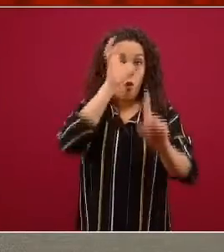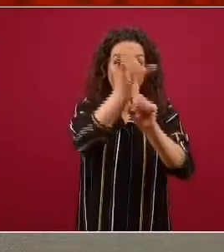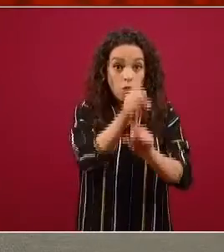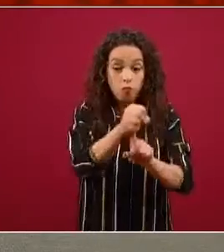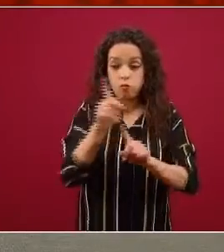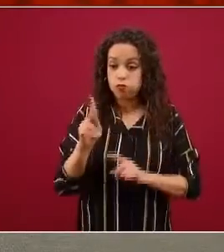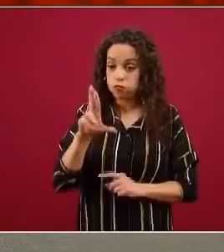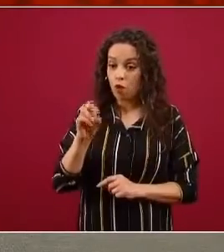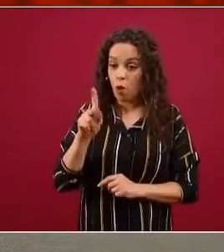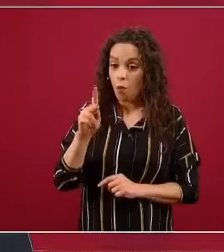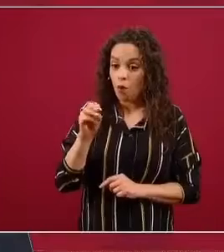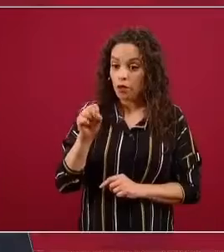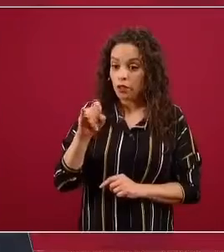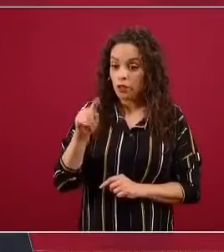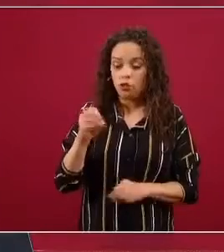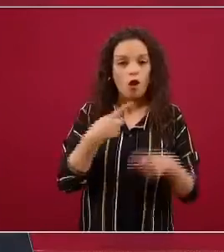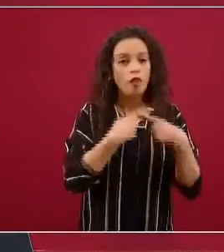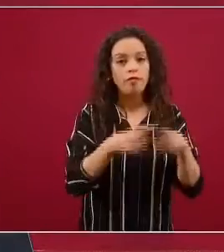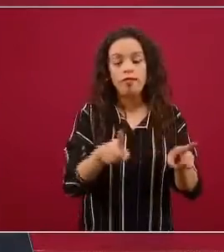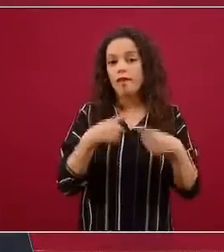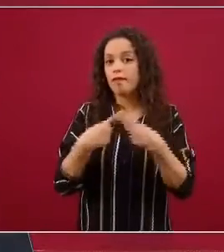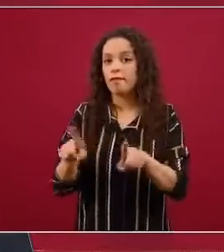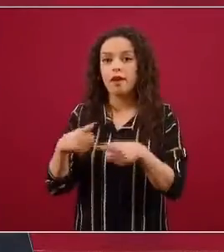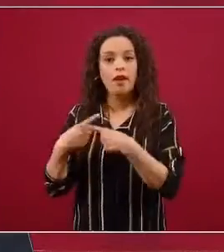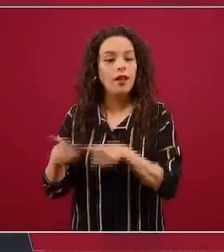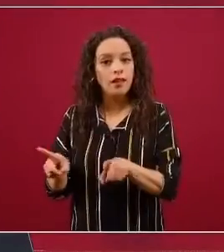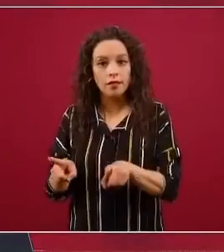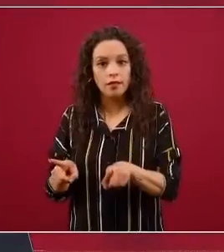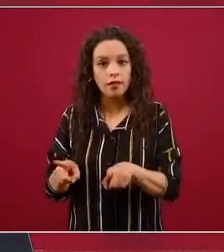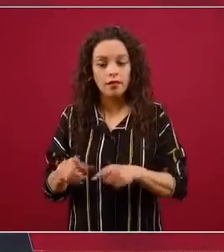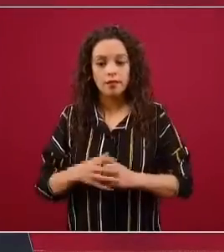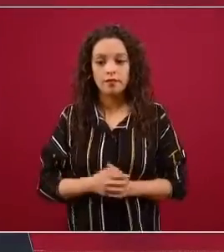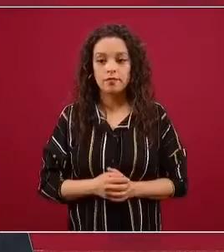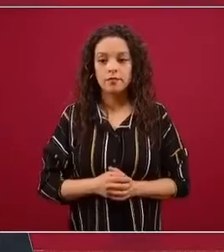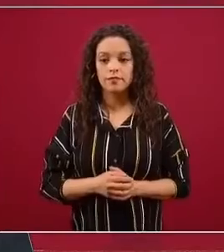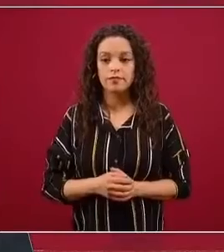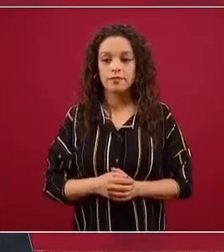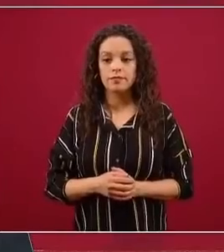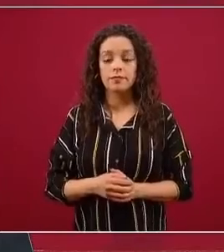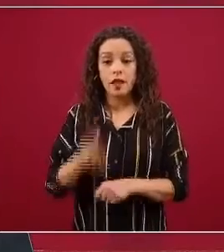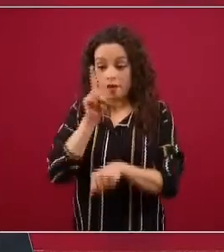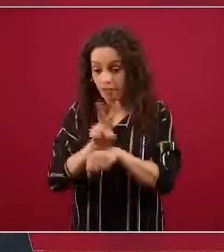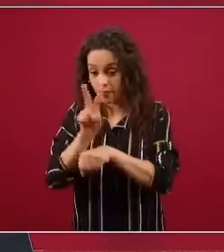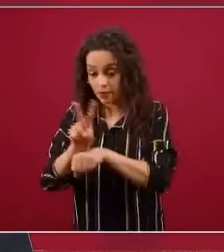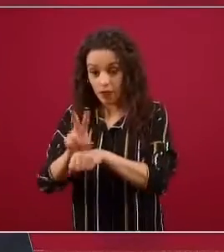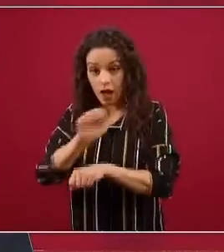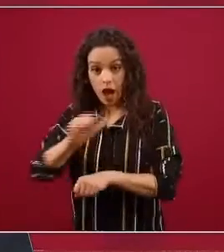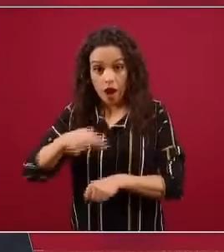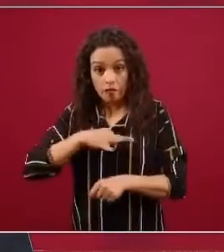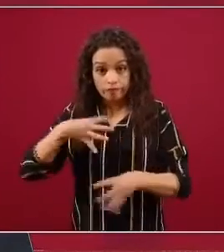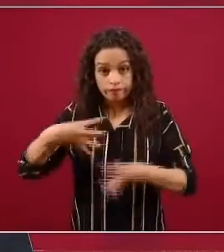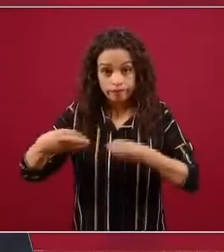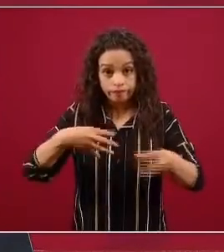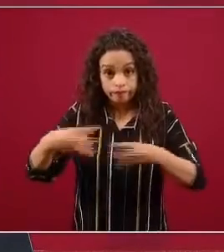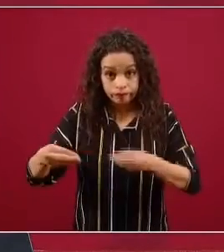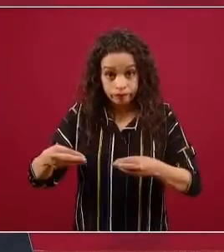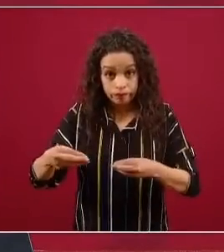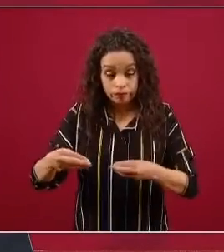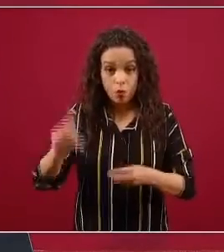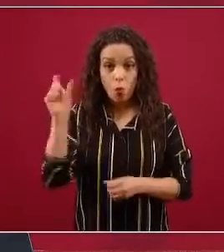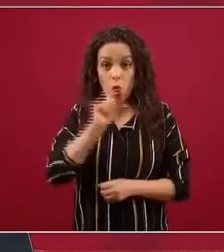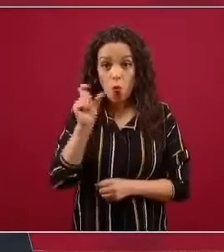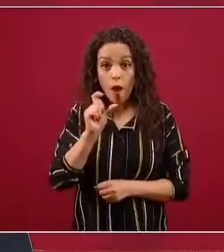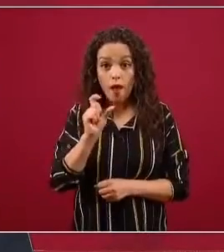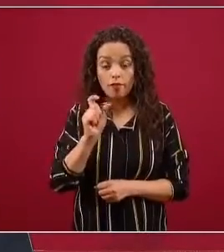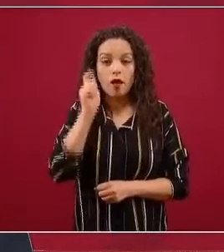y tienen ritmos de operación distintos. En la vigilancia epidemiológica, no solamente durante una